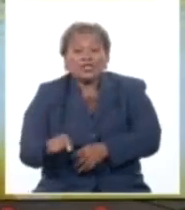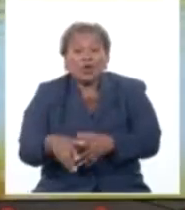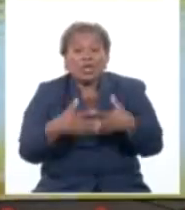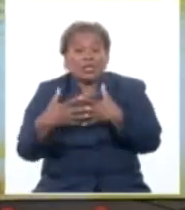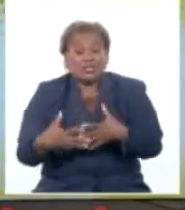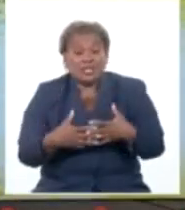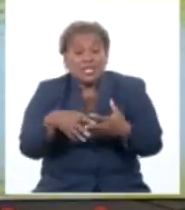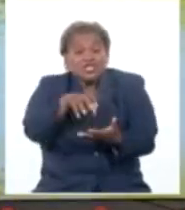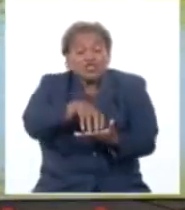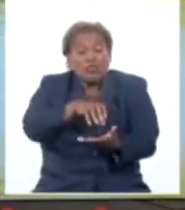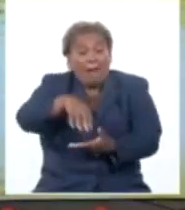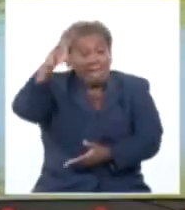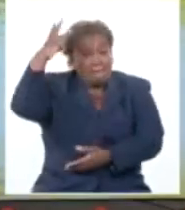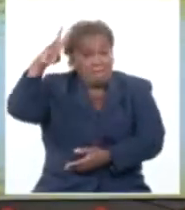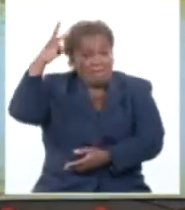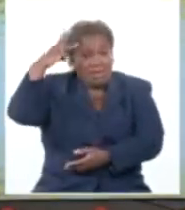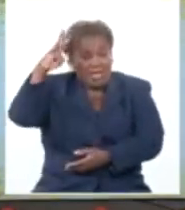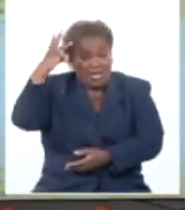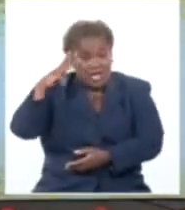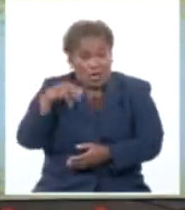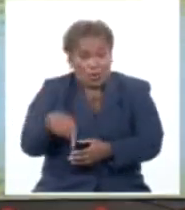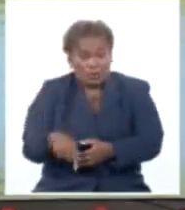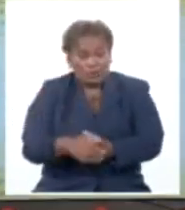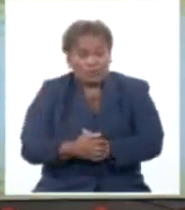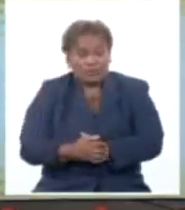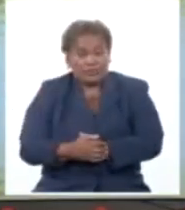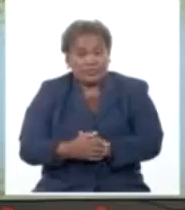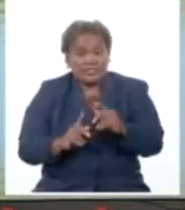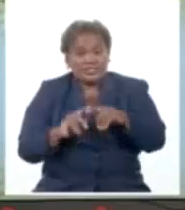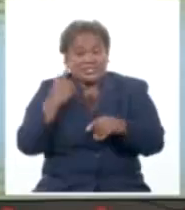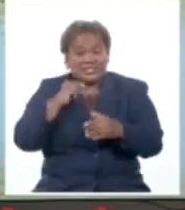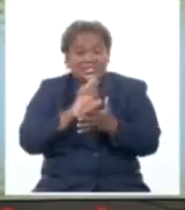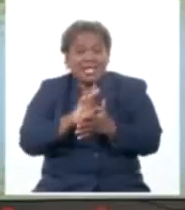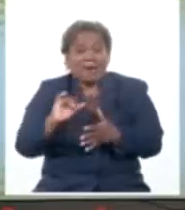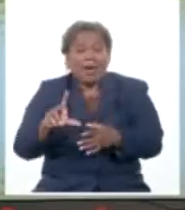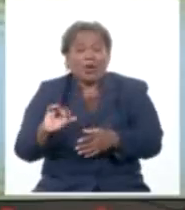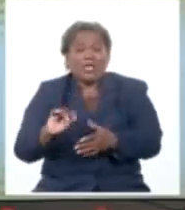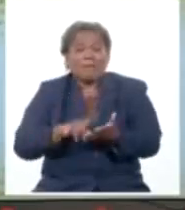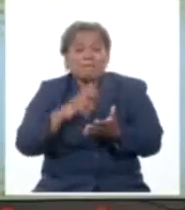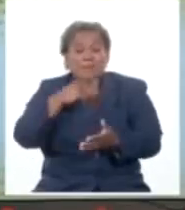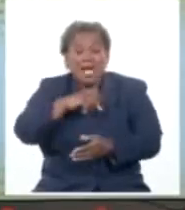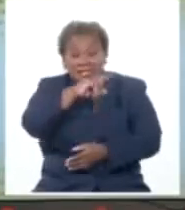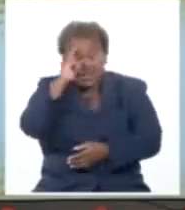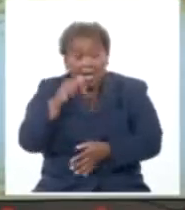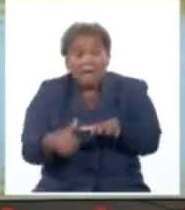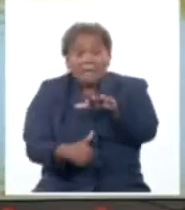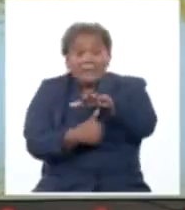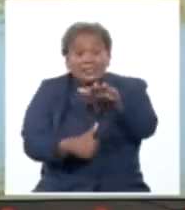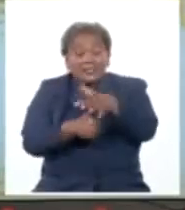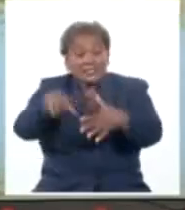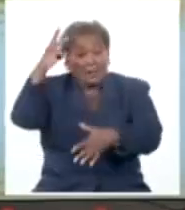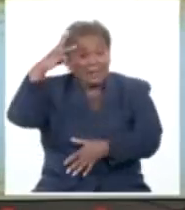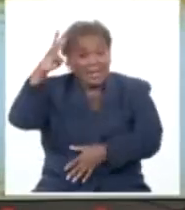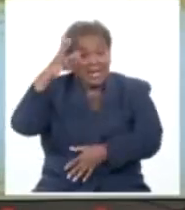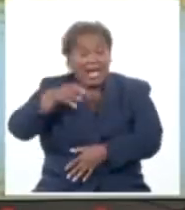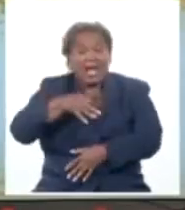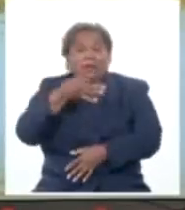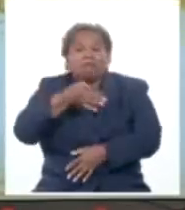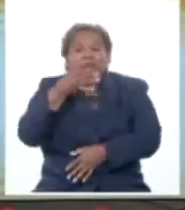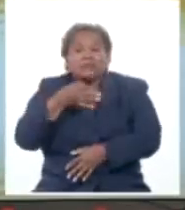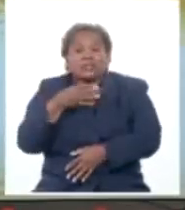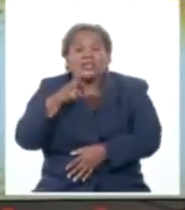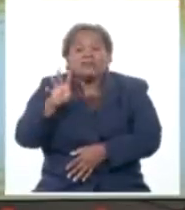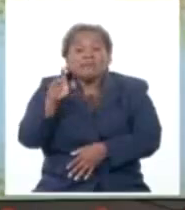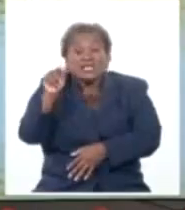de Matamoros, ubicada en el estado de Tamaulipas. El presidente Andrés Manuel López Obrador dijo a la prensa que los secuestrados fueron